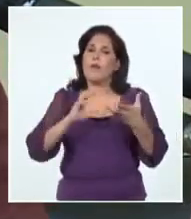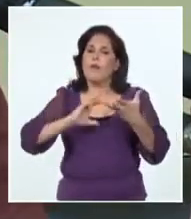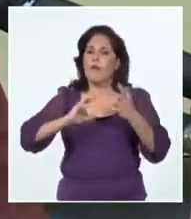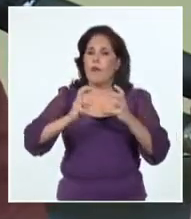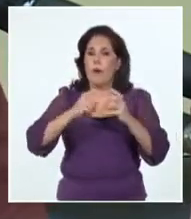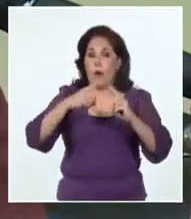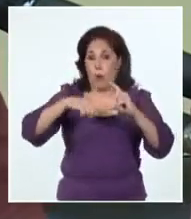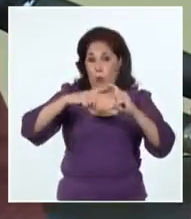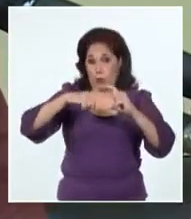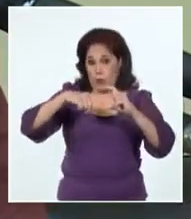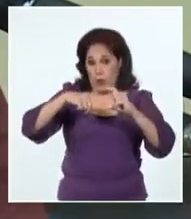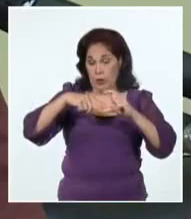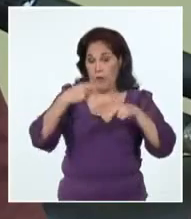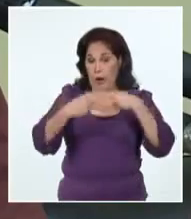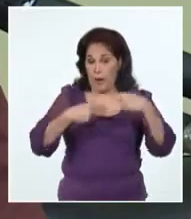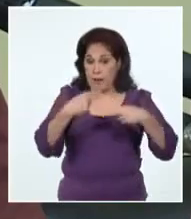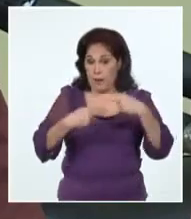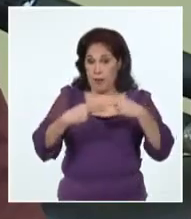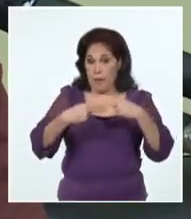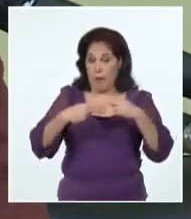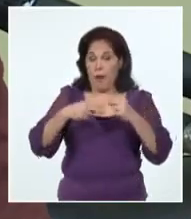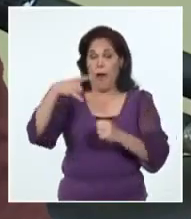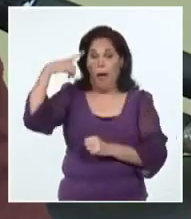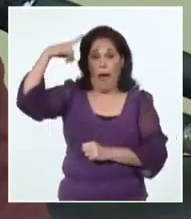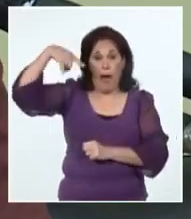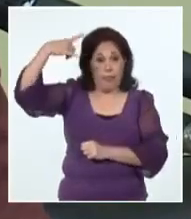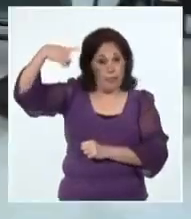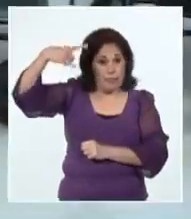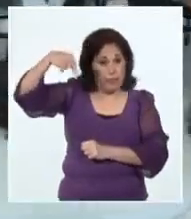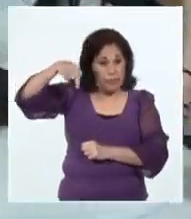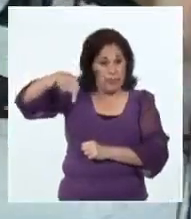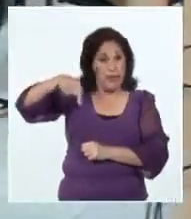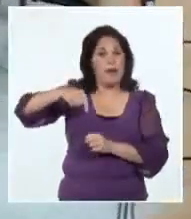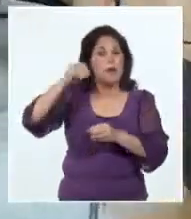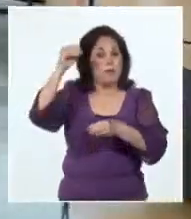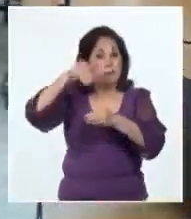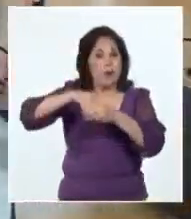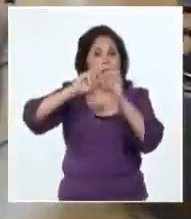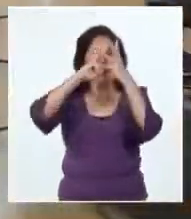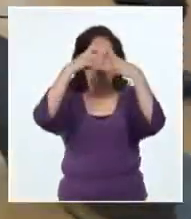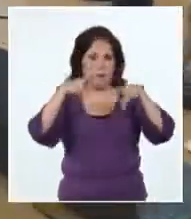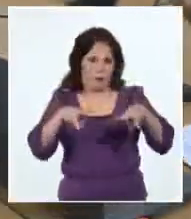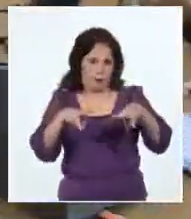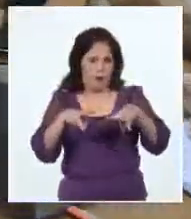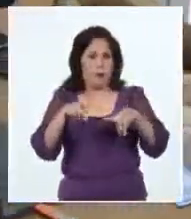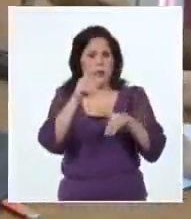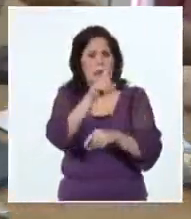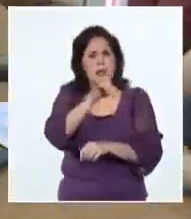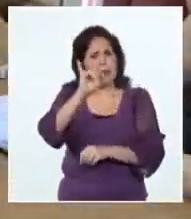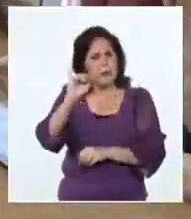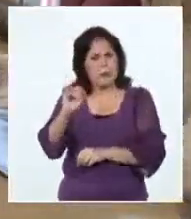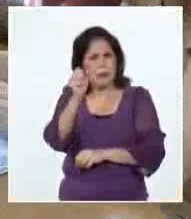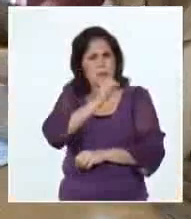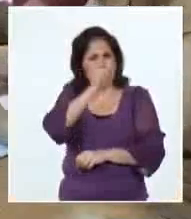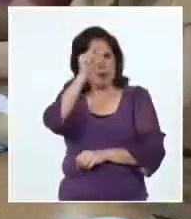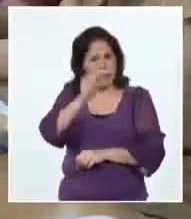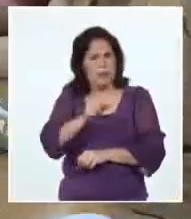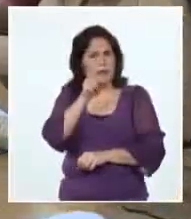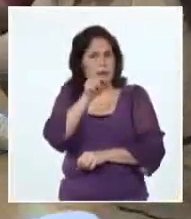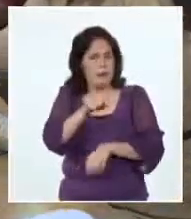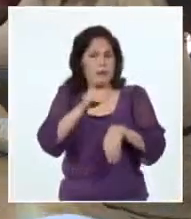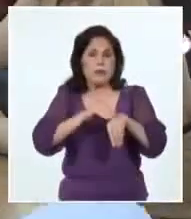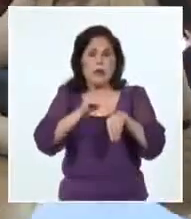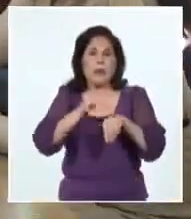que los contenidos que se producen para la antena lleguen a la web. 16 medios de prensa en el país aplican el